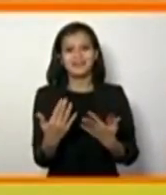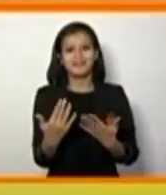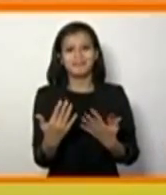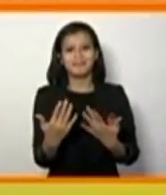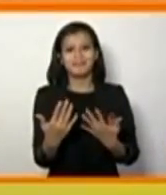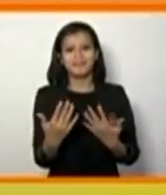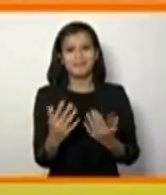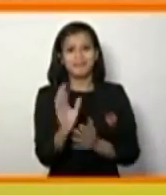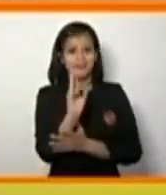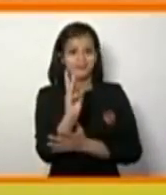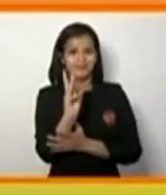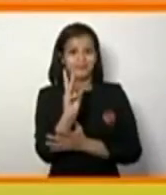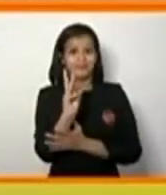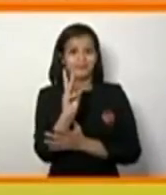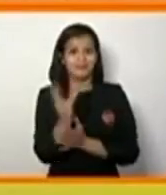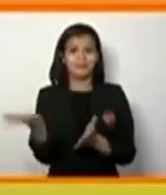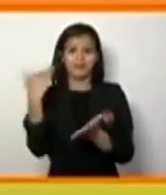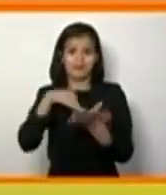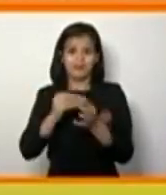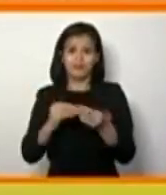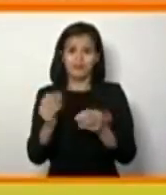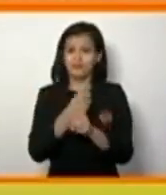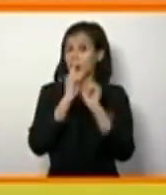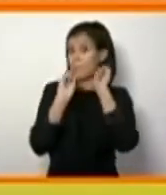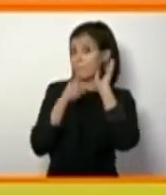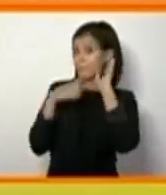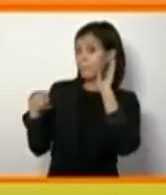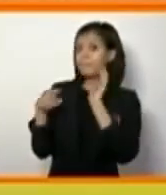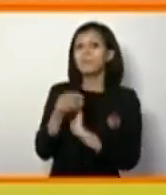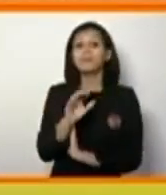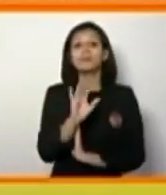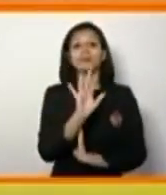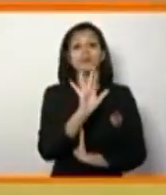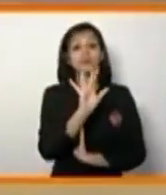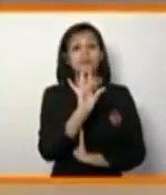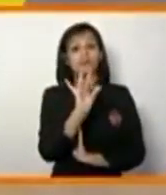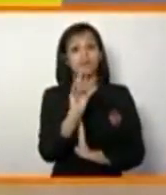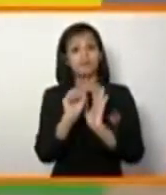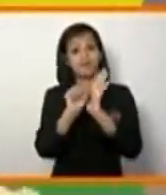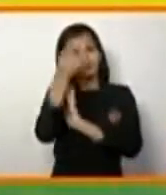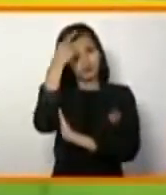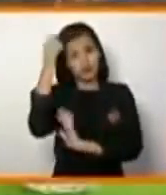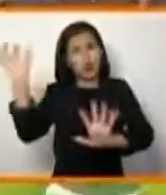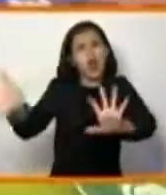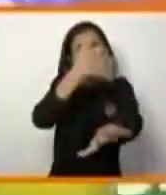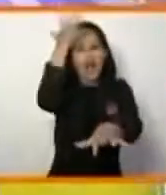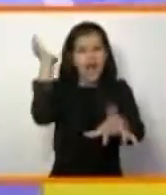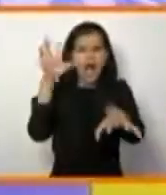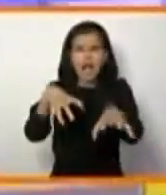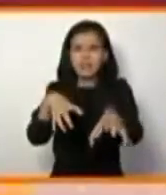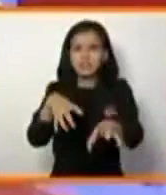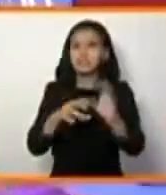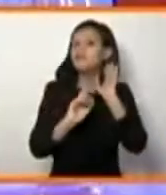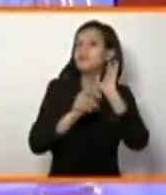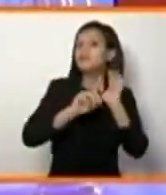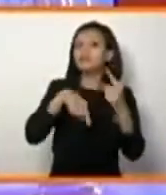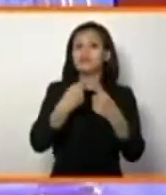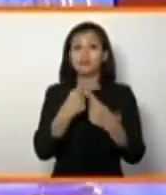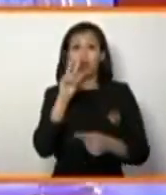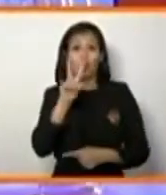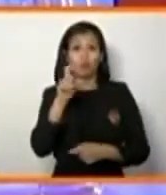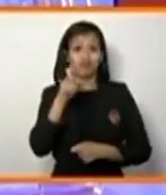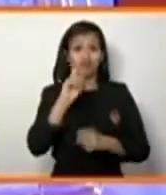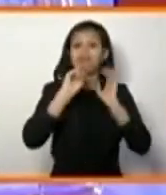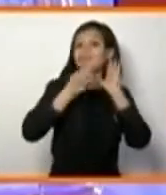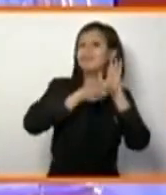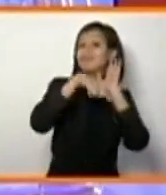el 6. Con mucho gusto reitero, el número ganador en la diaria es el 87 con su símbolo de sueños león. Para MultiX,